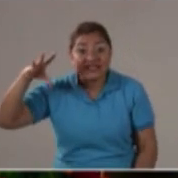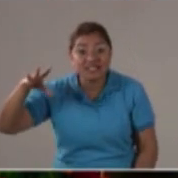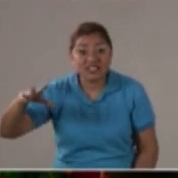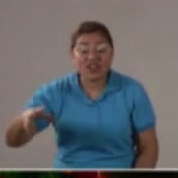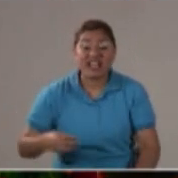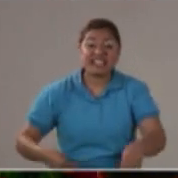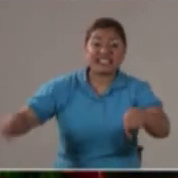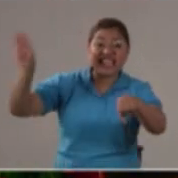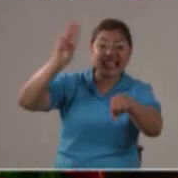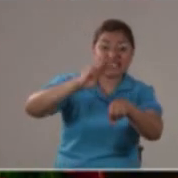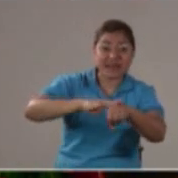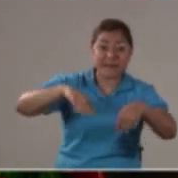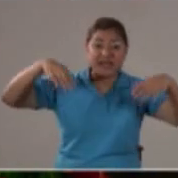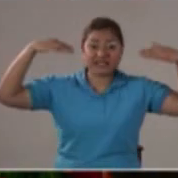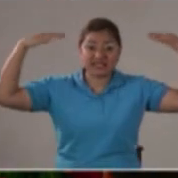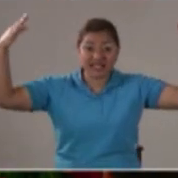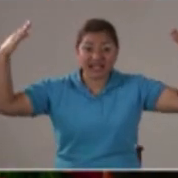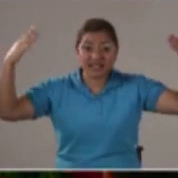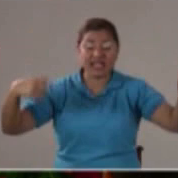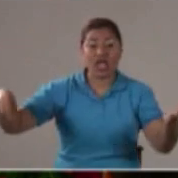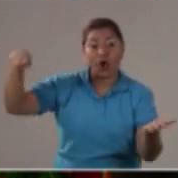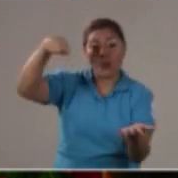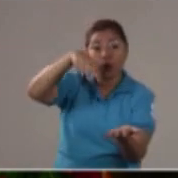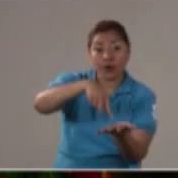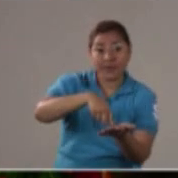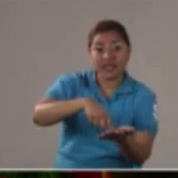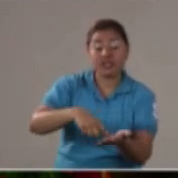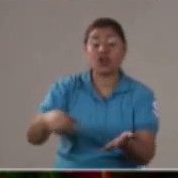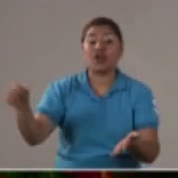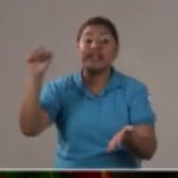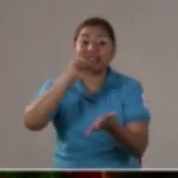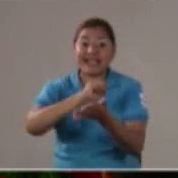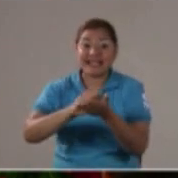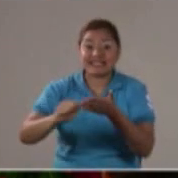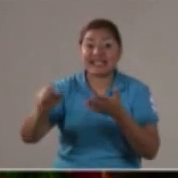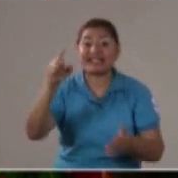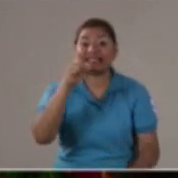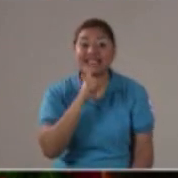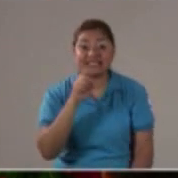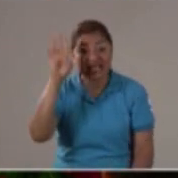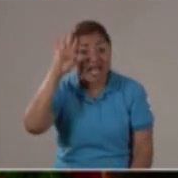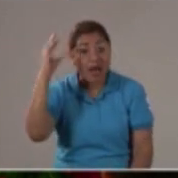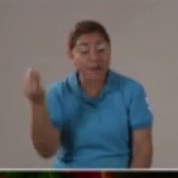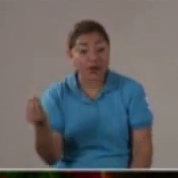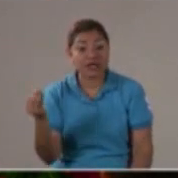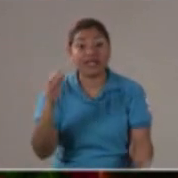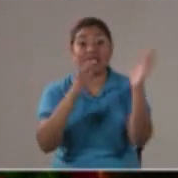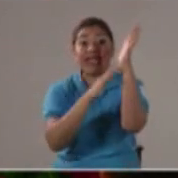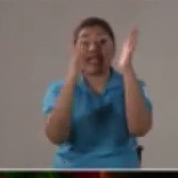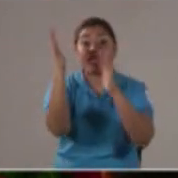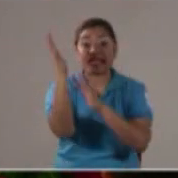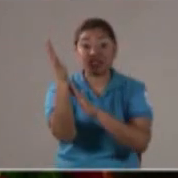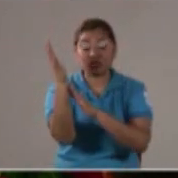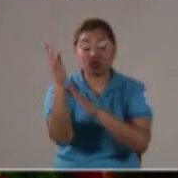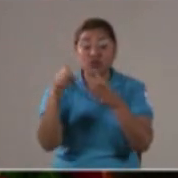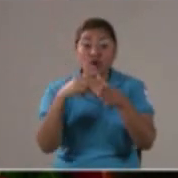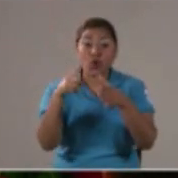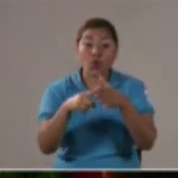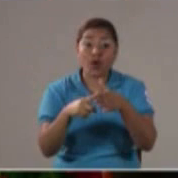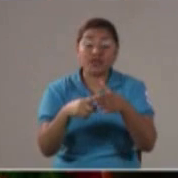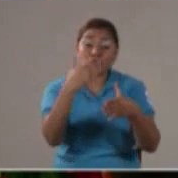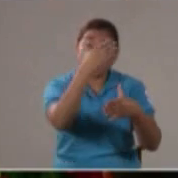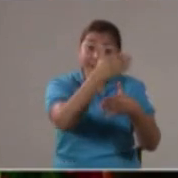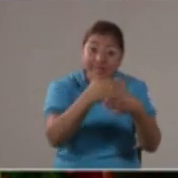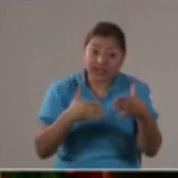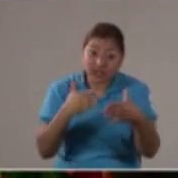potencializa por medio de la Santa Cena. Porque cuando Jesús iba a partir el